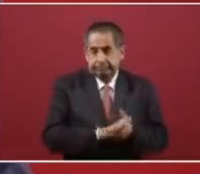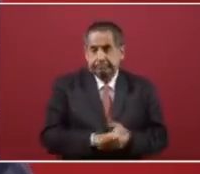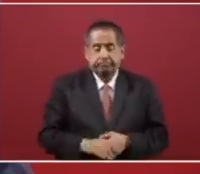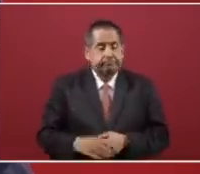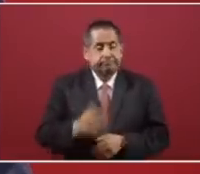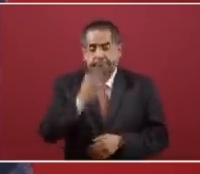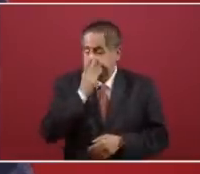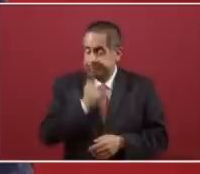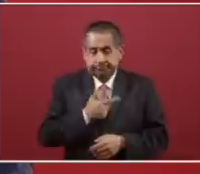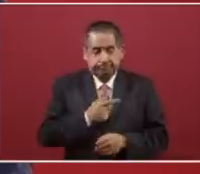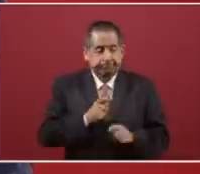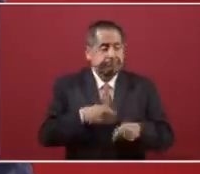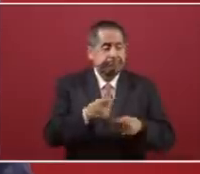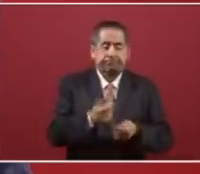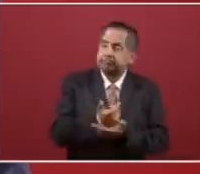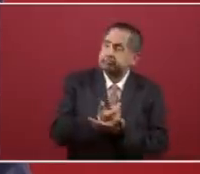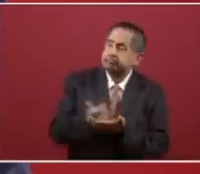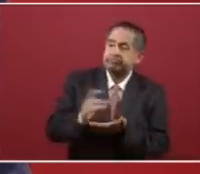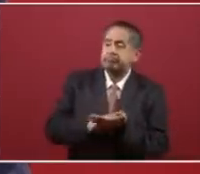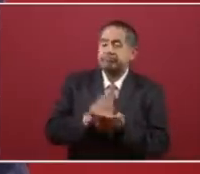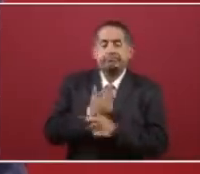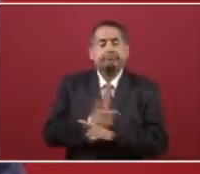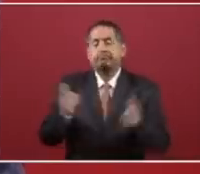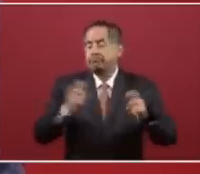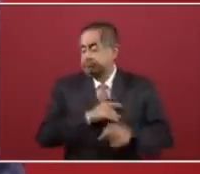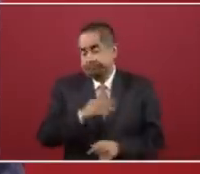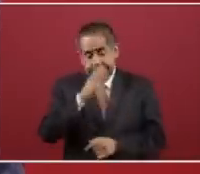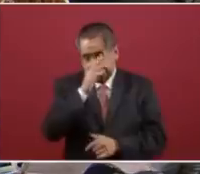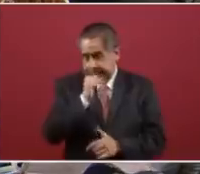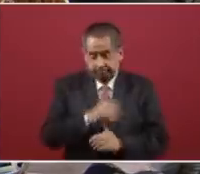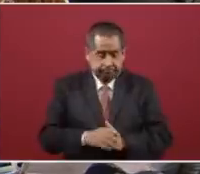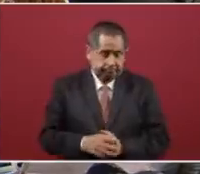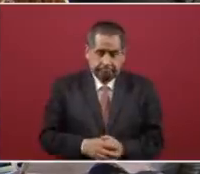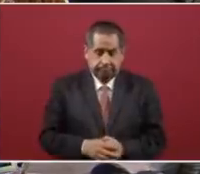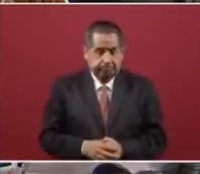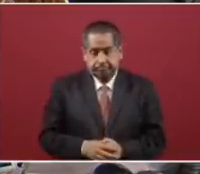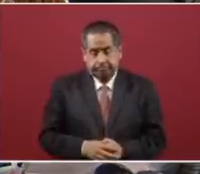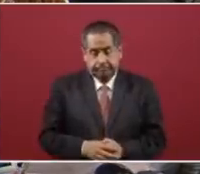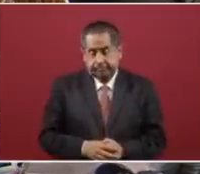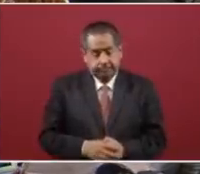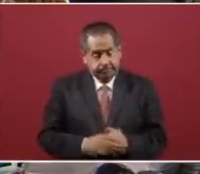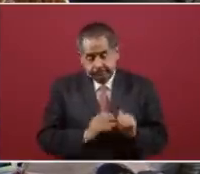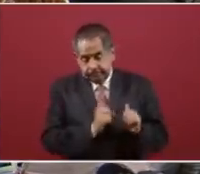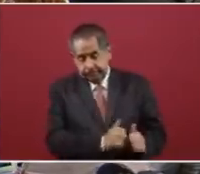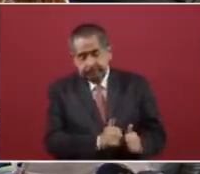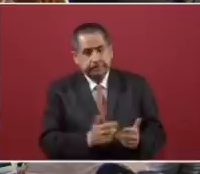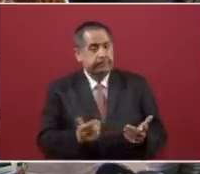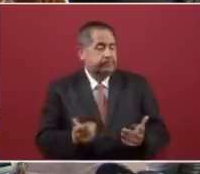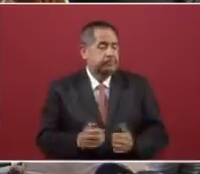derecho a fianza no va a poder salir entonces